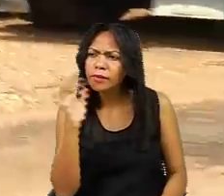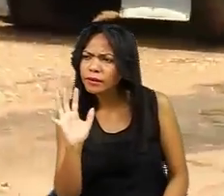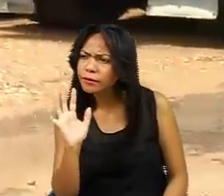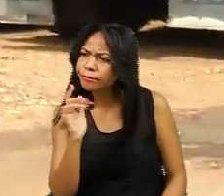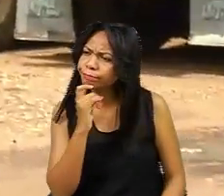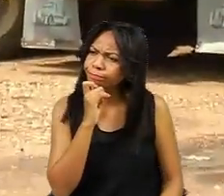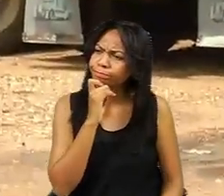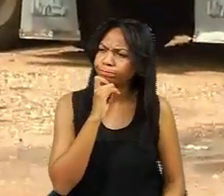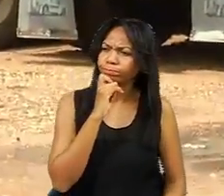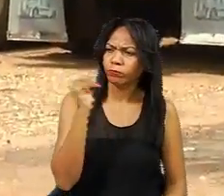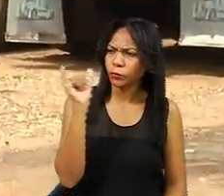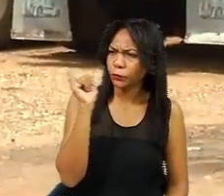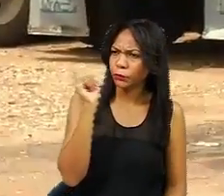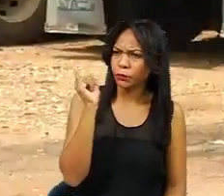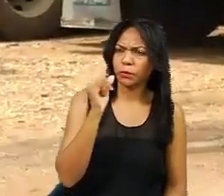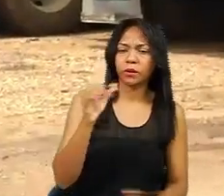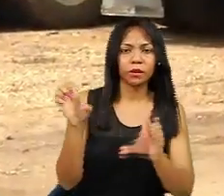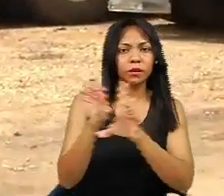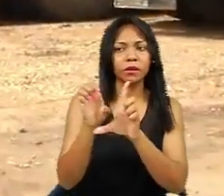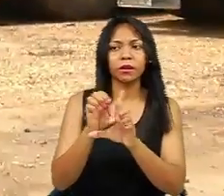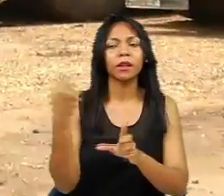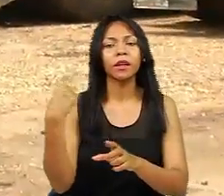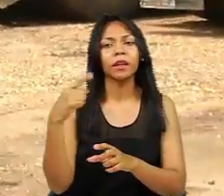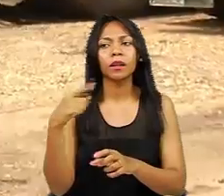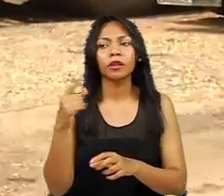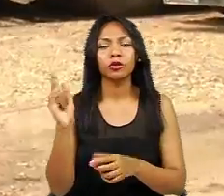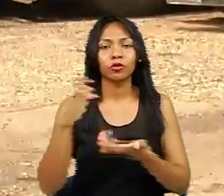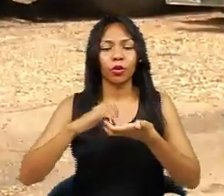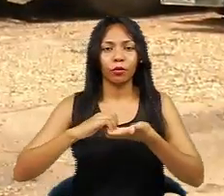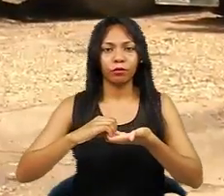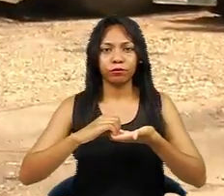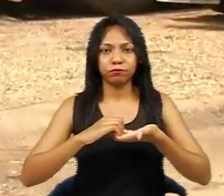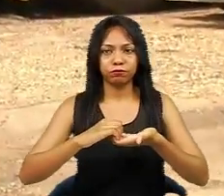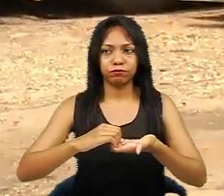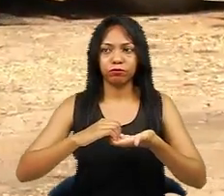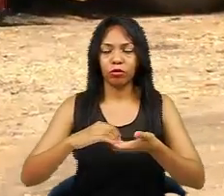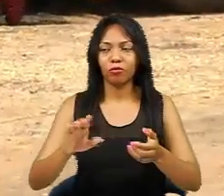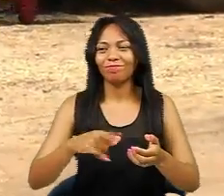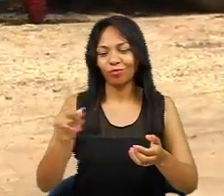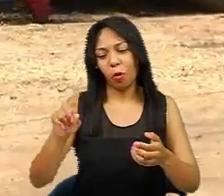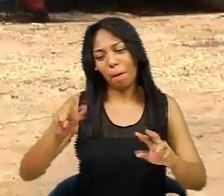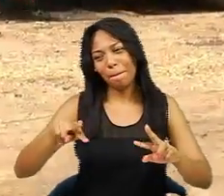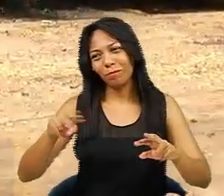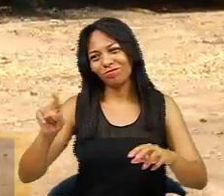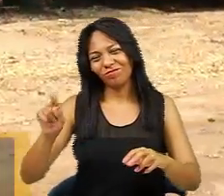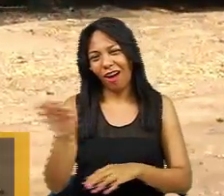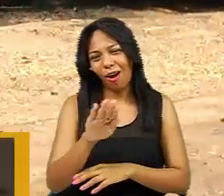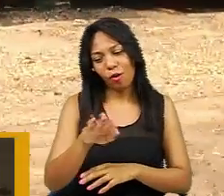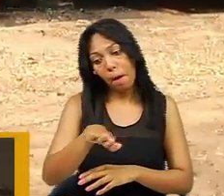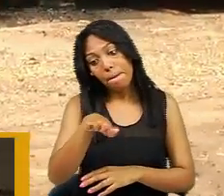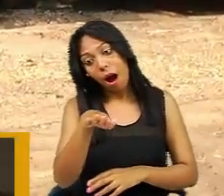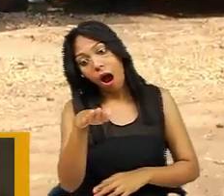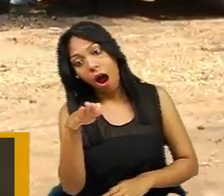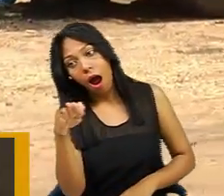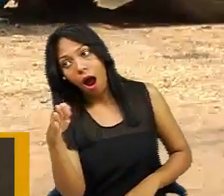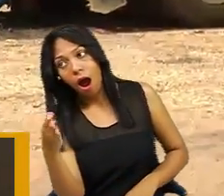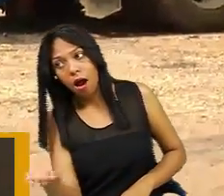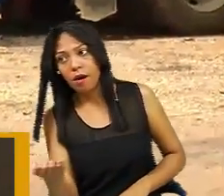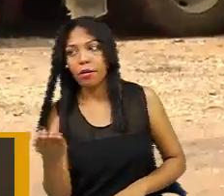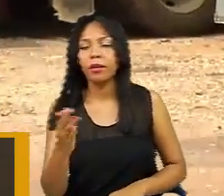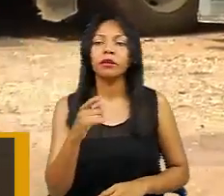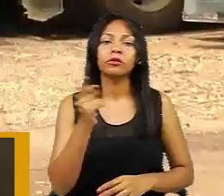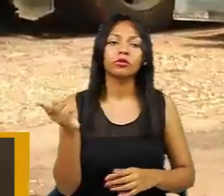podido conocer Enlace Noticias, se trata de un carro tanque que se volcó hace pocos minutos allí en el sector del